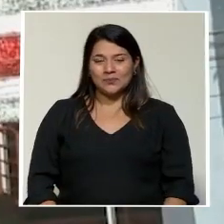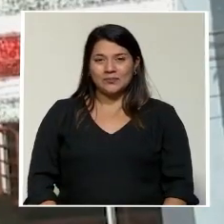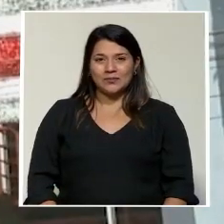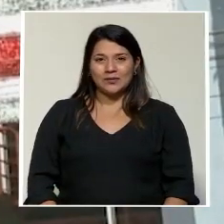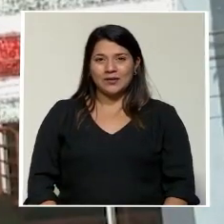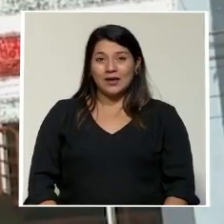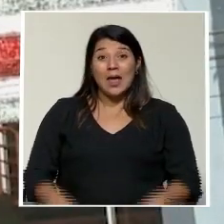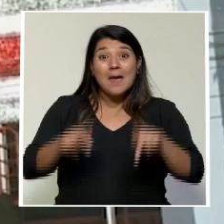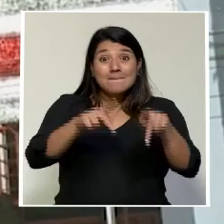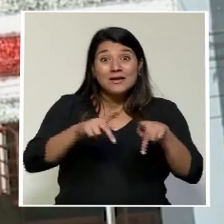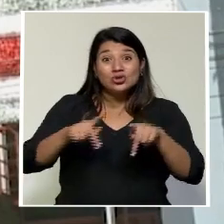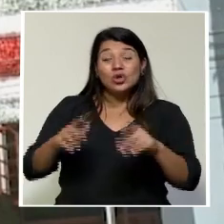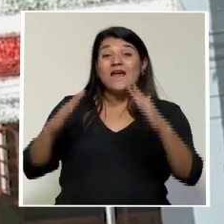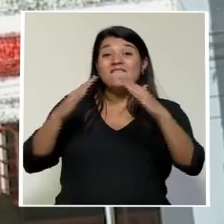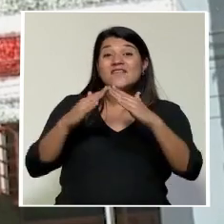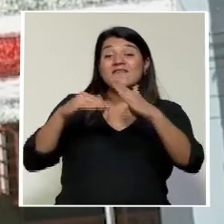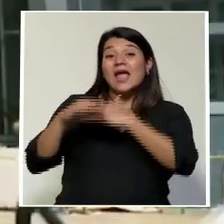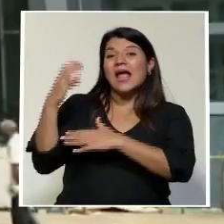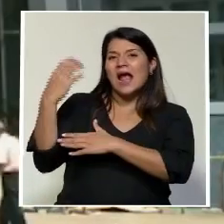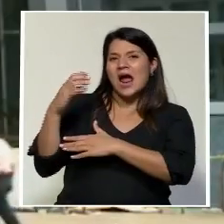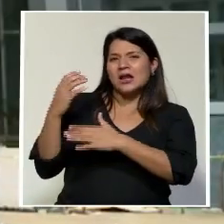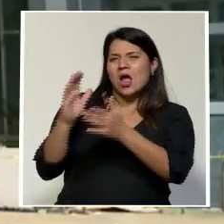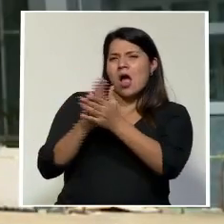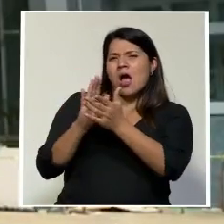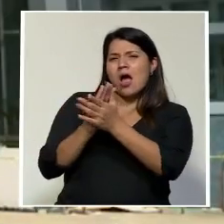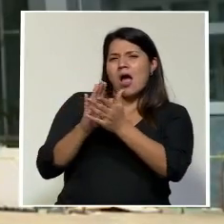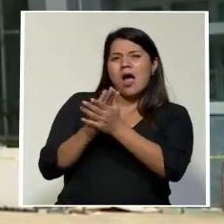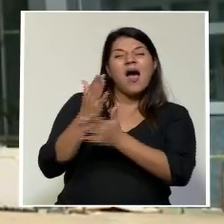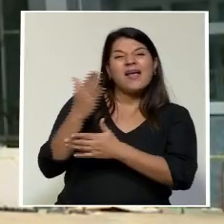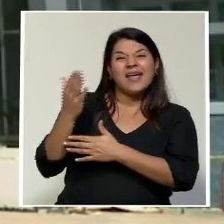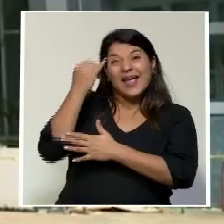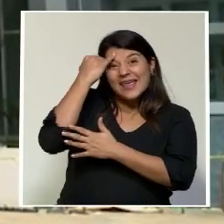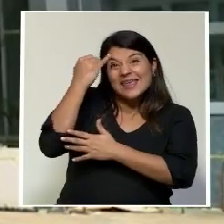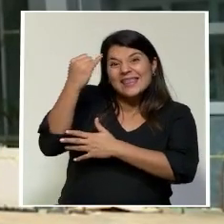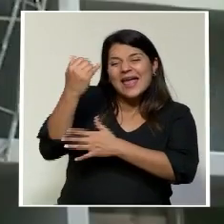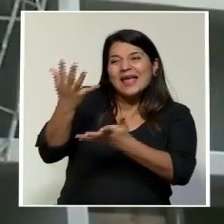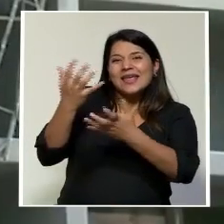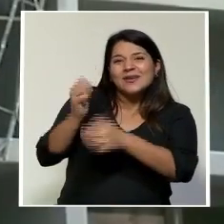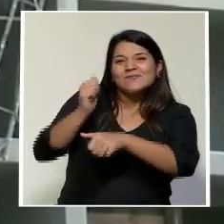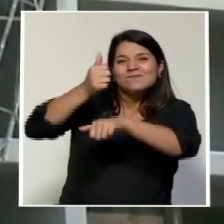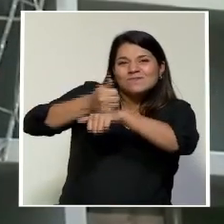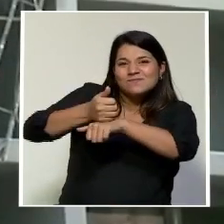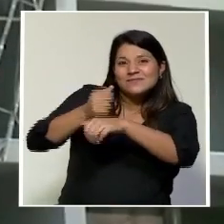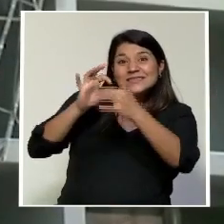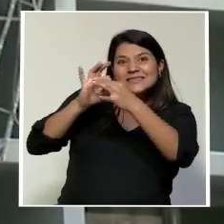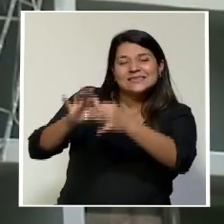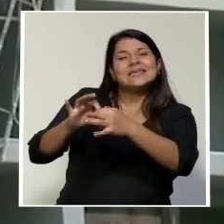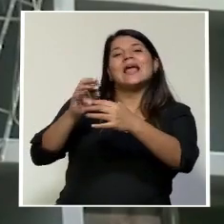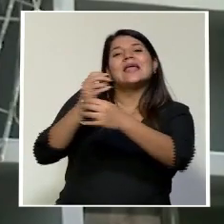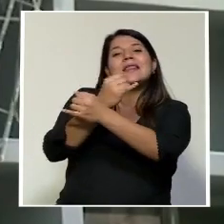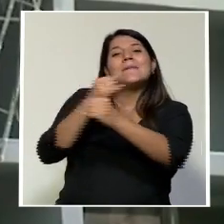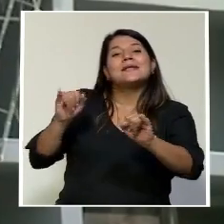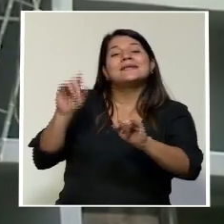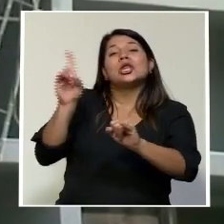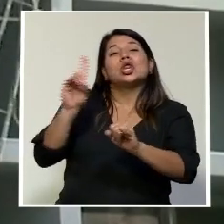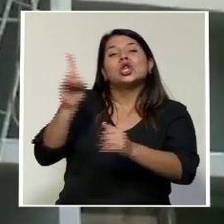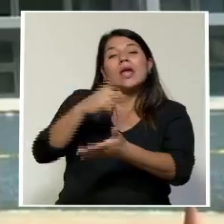Los cartagineses aplaudieron la iniciativa de colocar un monumento de la independencia en la Plaza Mayor de Cartago.